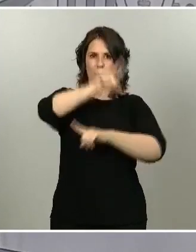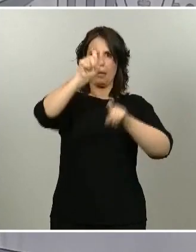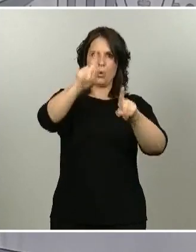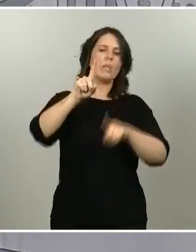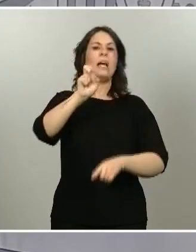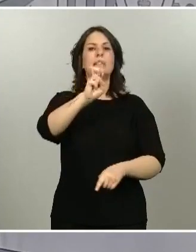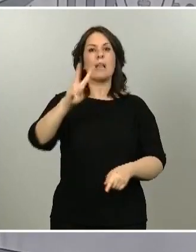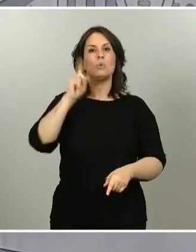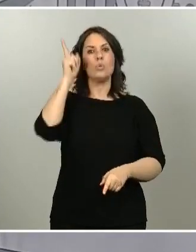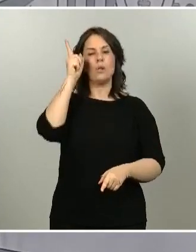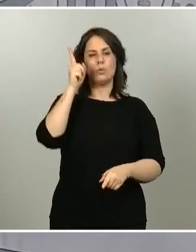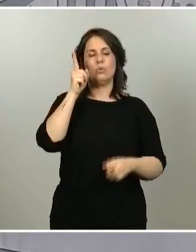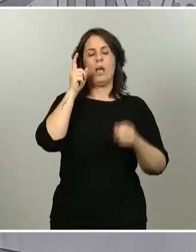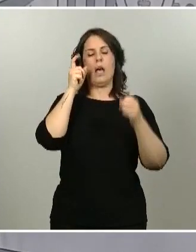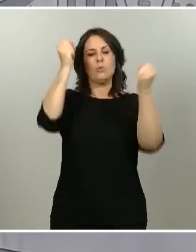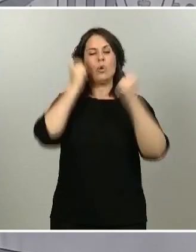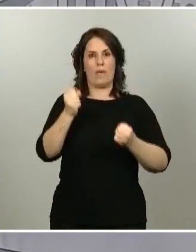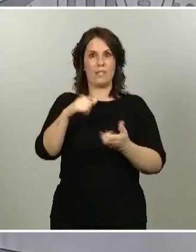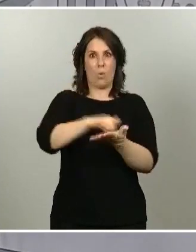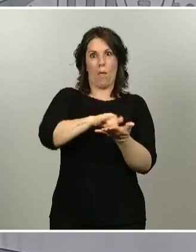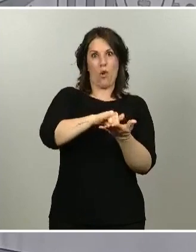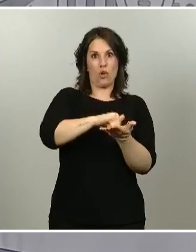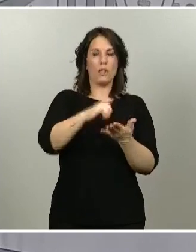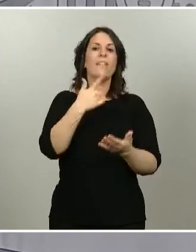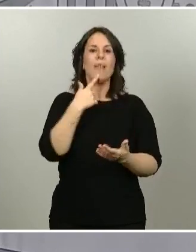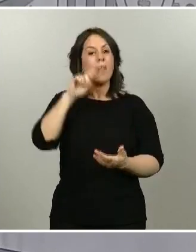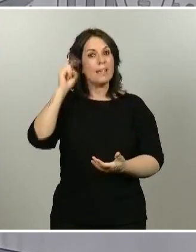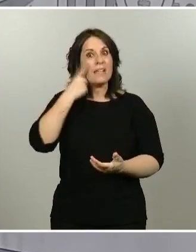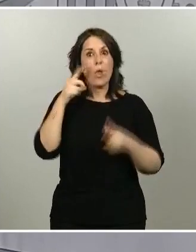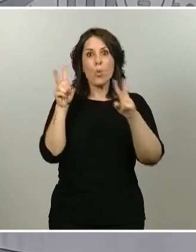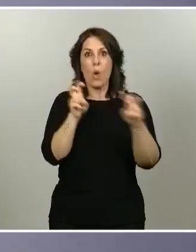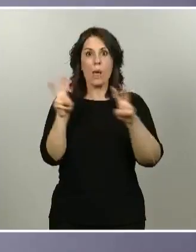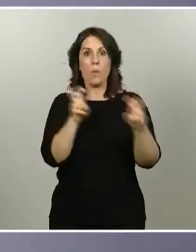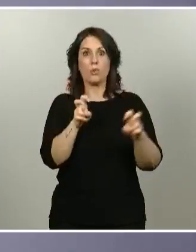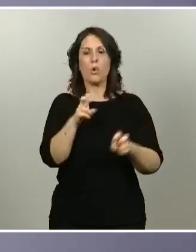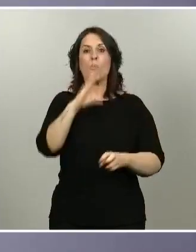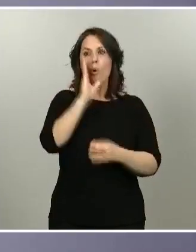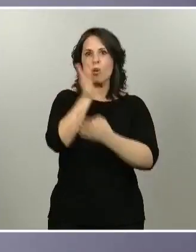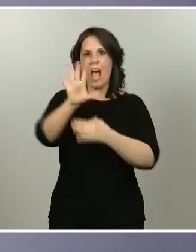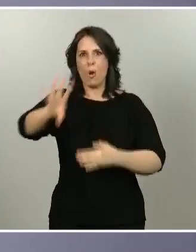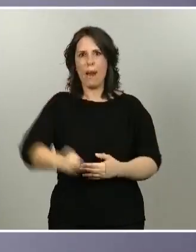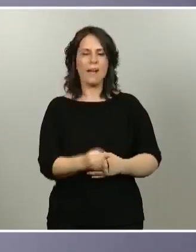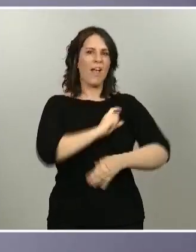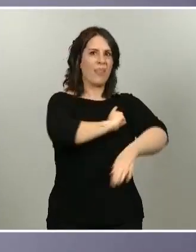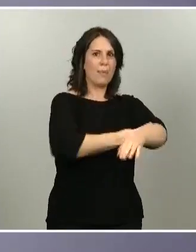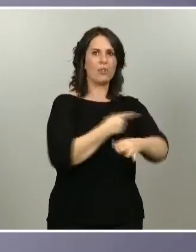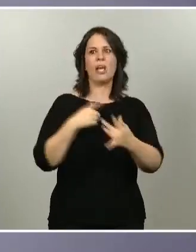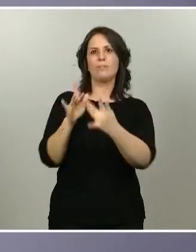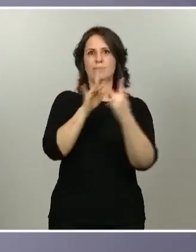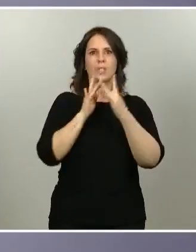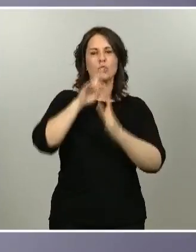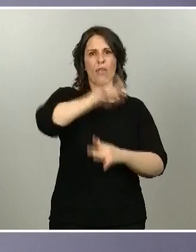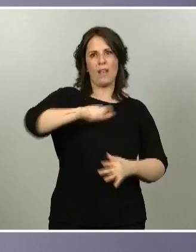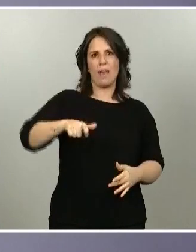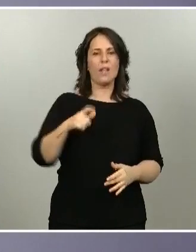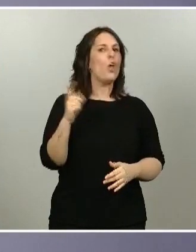autoridades sanitarias de Nueva York dicen haber detectado que los nuevos contagios se producen por ir a comprar, deporte, socializar y no por los